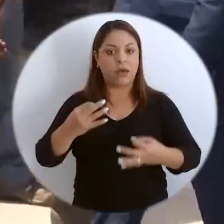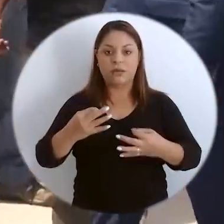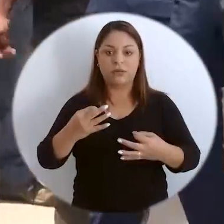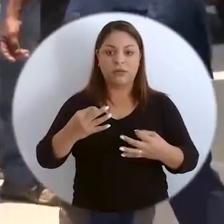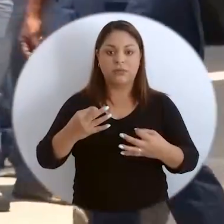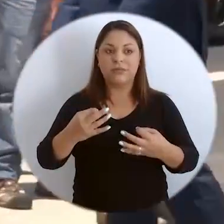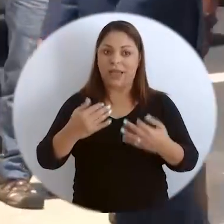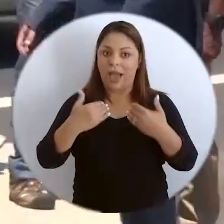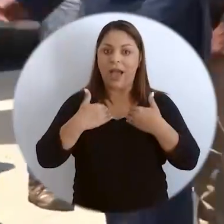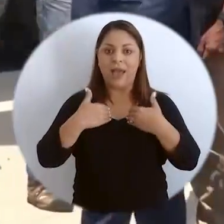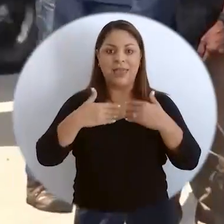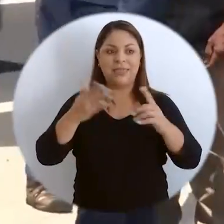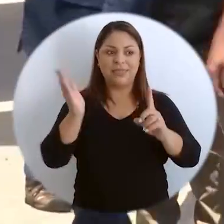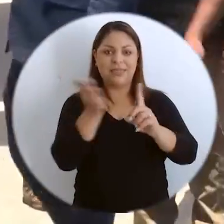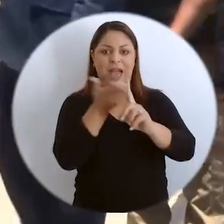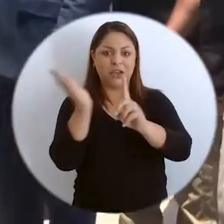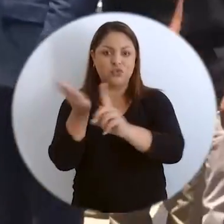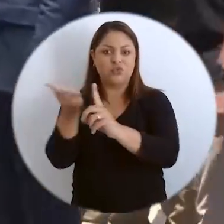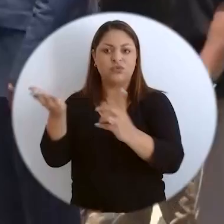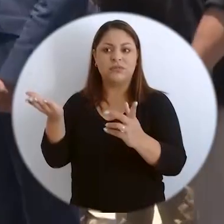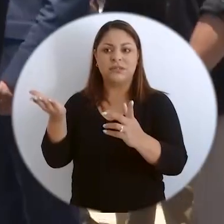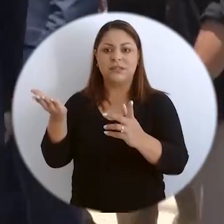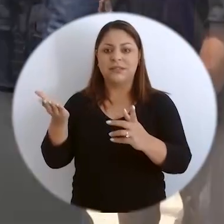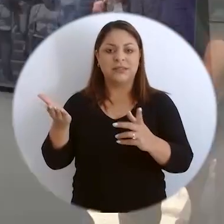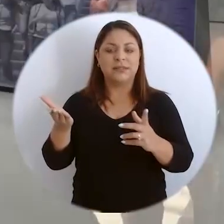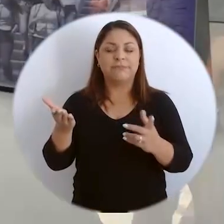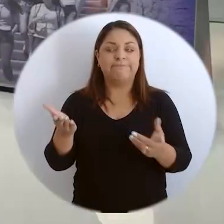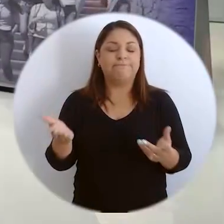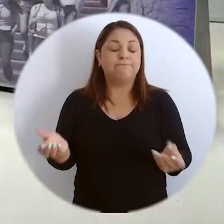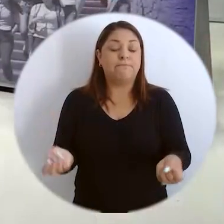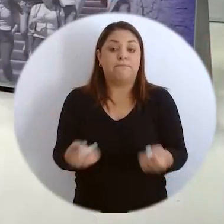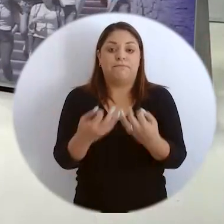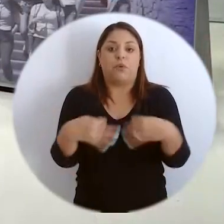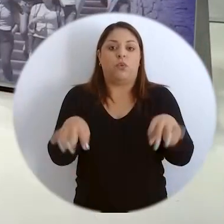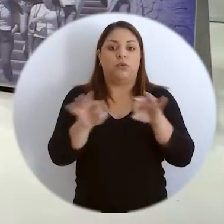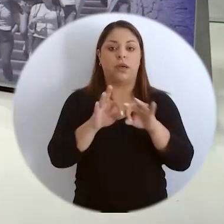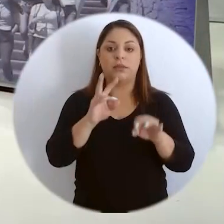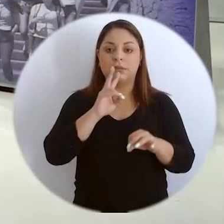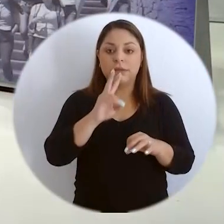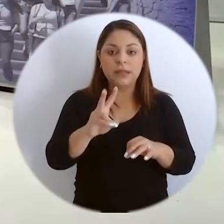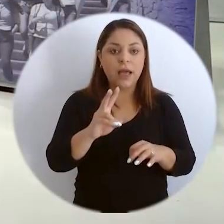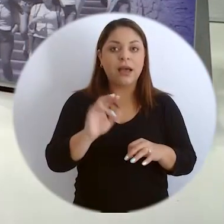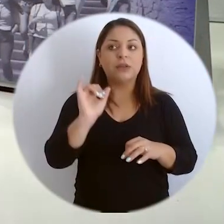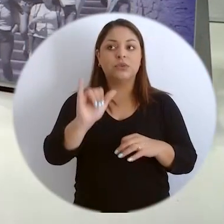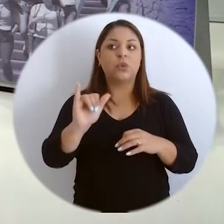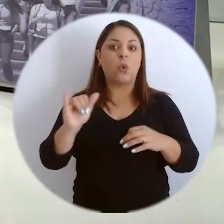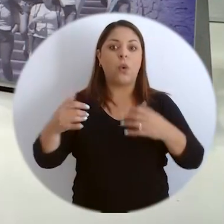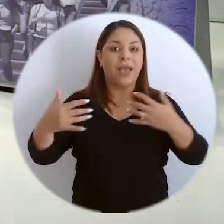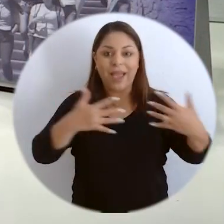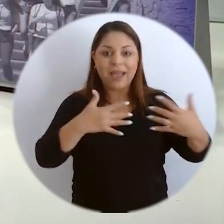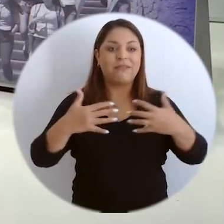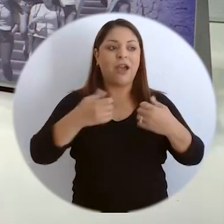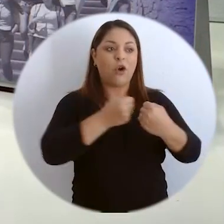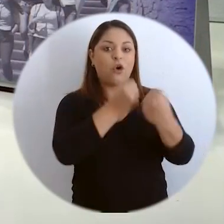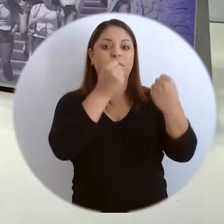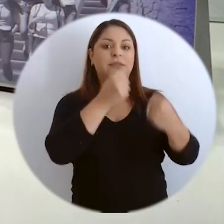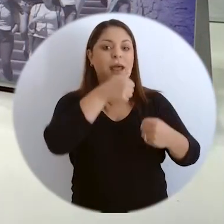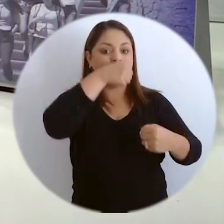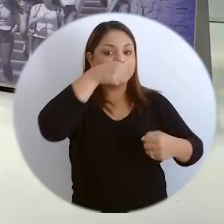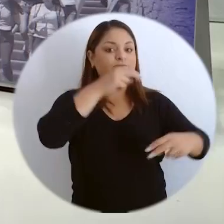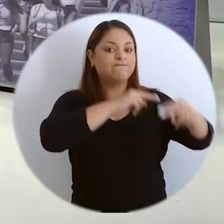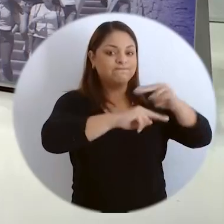daños colaterales, que ya sobrepasa que sea en este caso una guerra contra el narcotráfico, sino una guerra